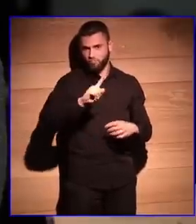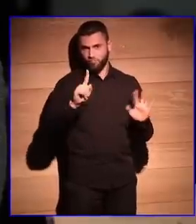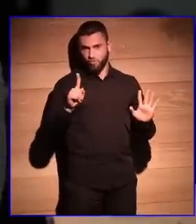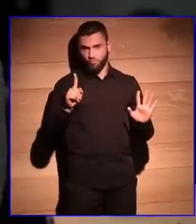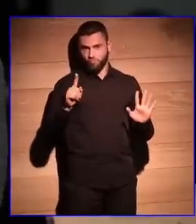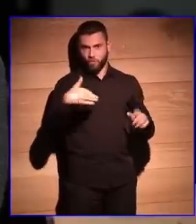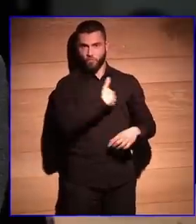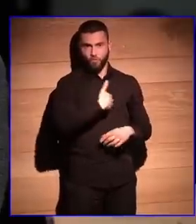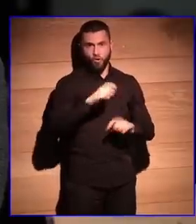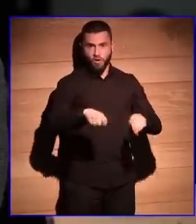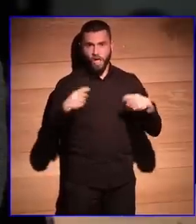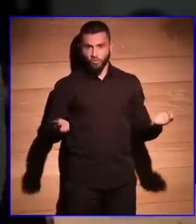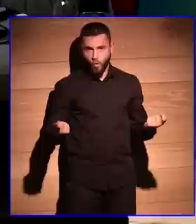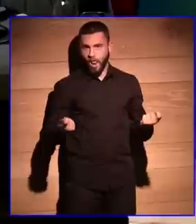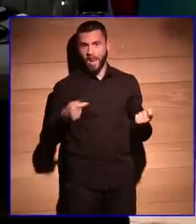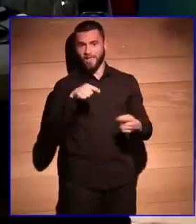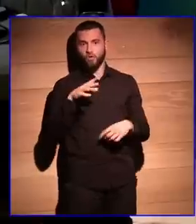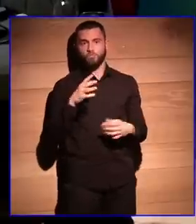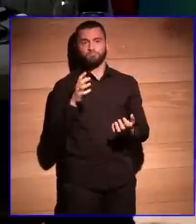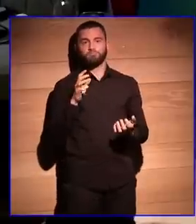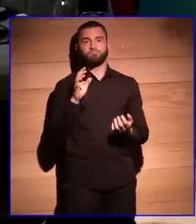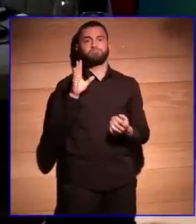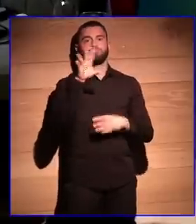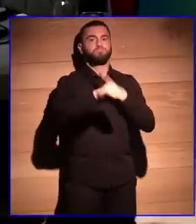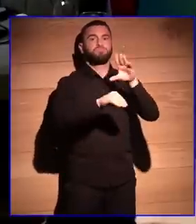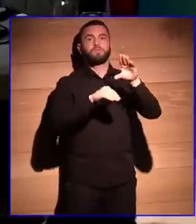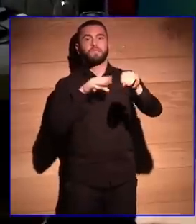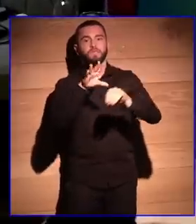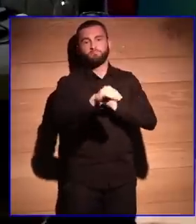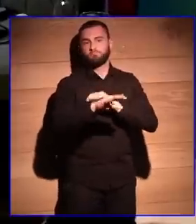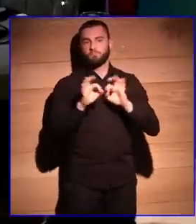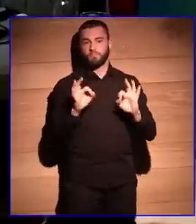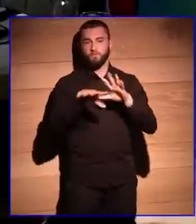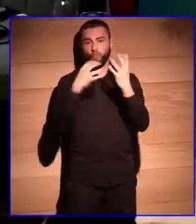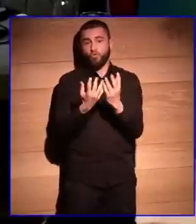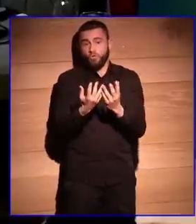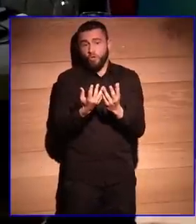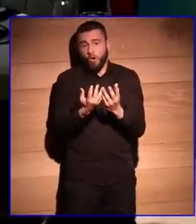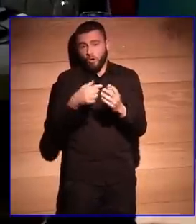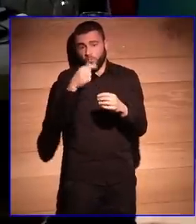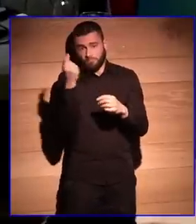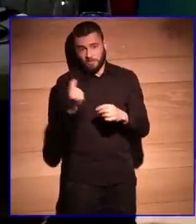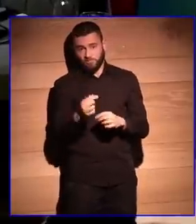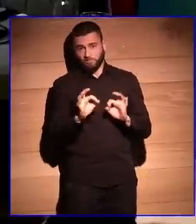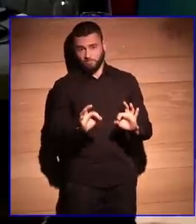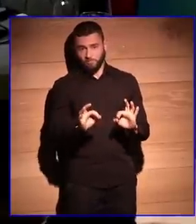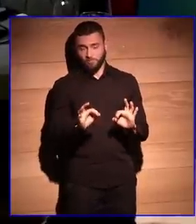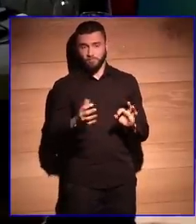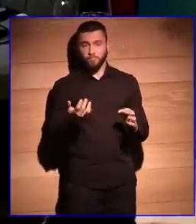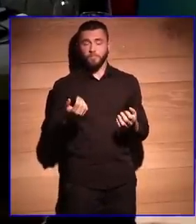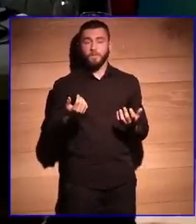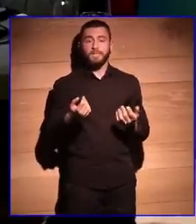son depredadores. El mundo les ha hecho así. Bueno, y insisto, visto desde su punto, es decir, si contamos la historia de los